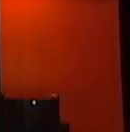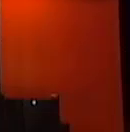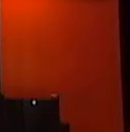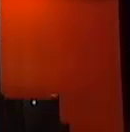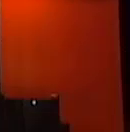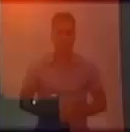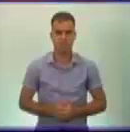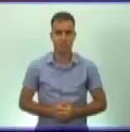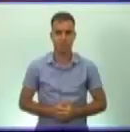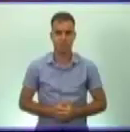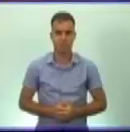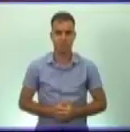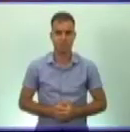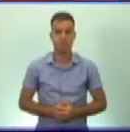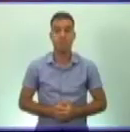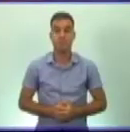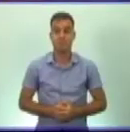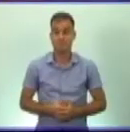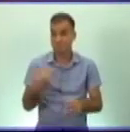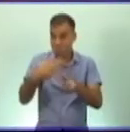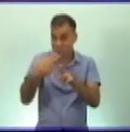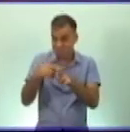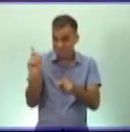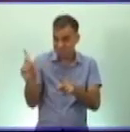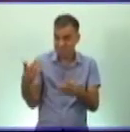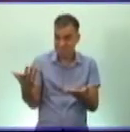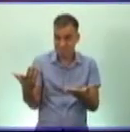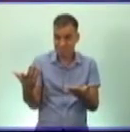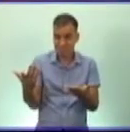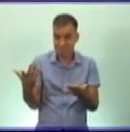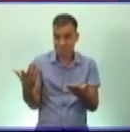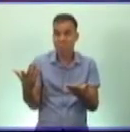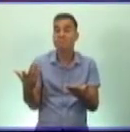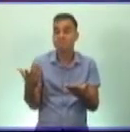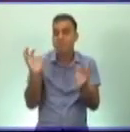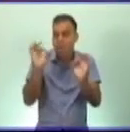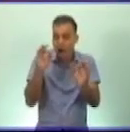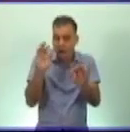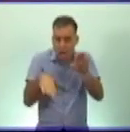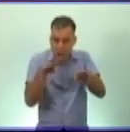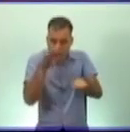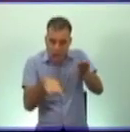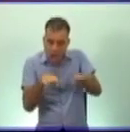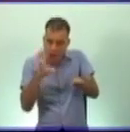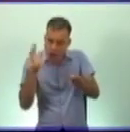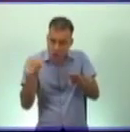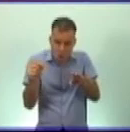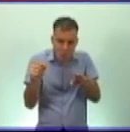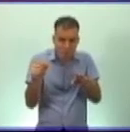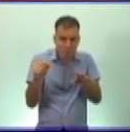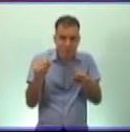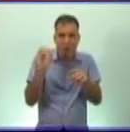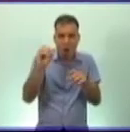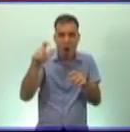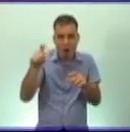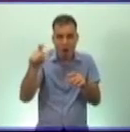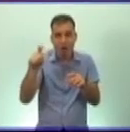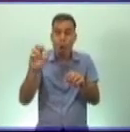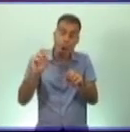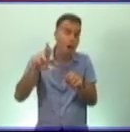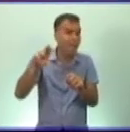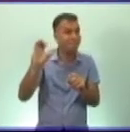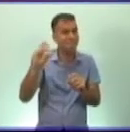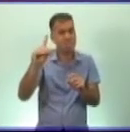Fíjense que para poder clasificar una reacción atendiendo a la variación o no de los números de oxidación, o lo que es lo mismo, redox o